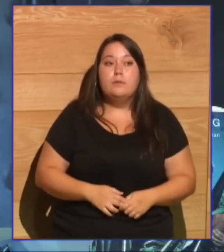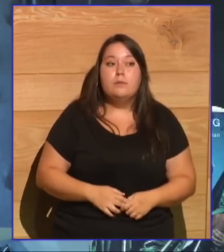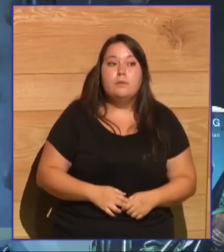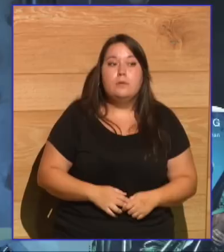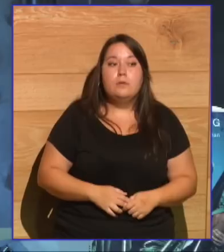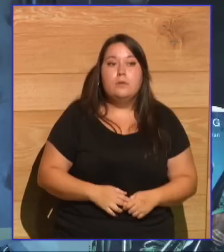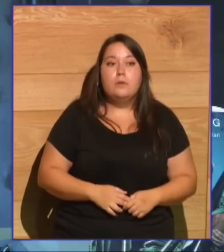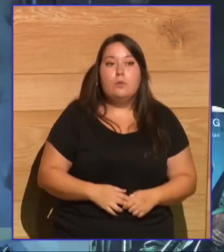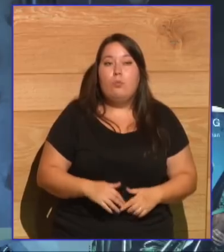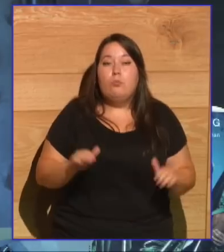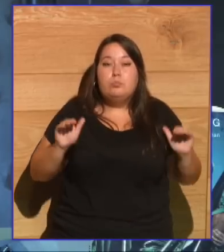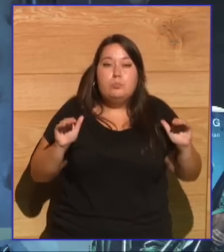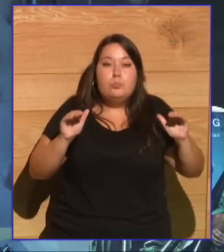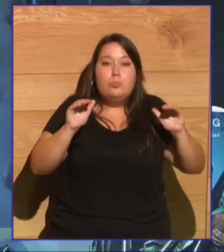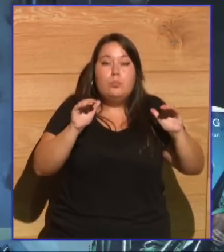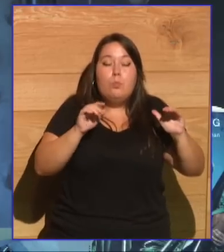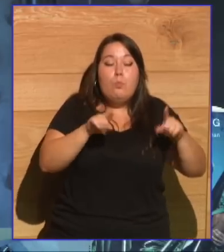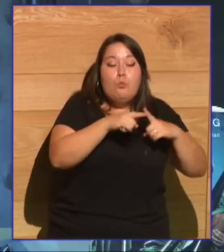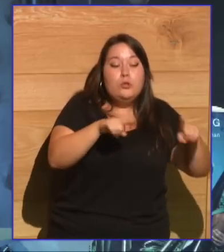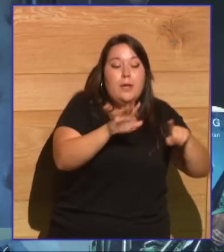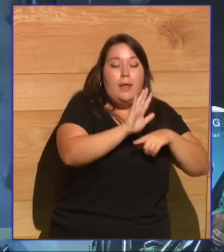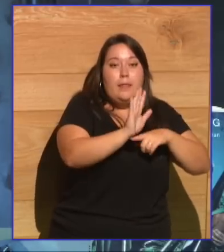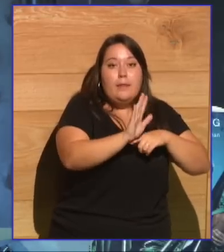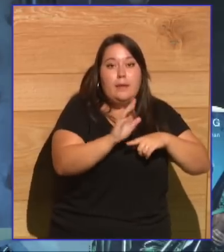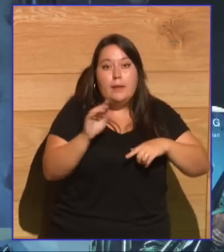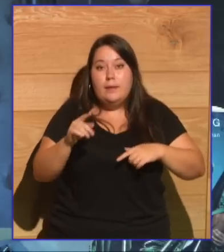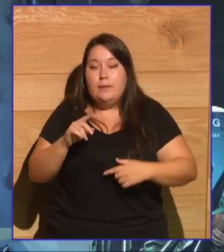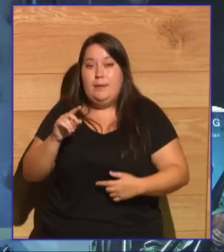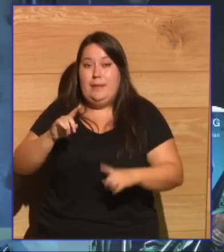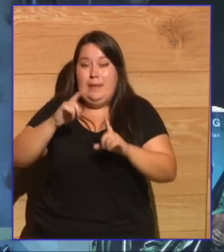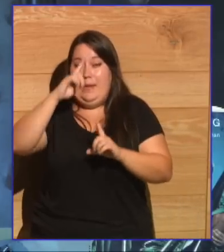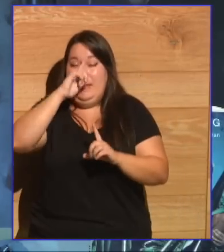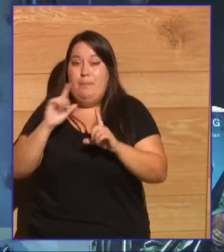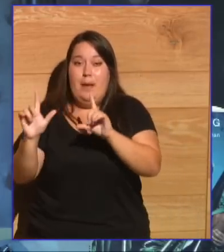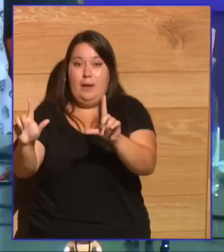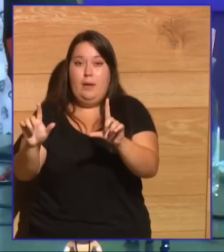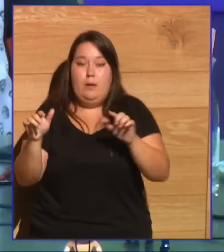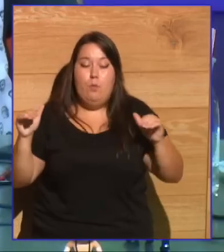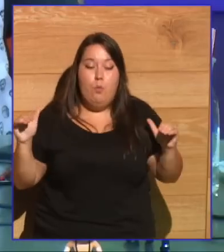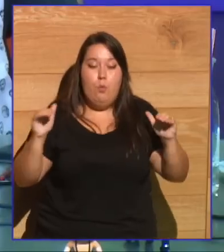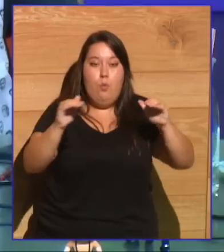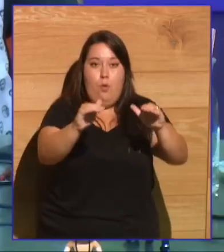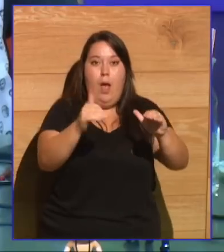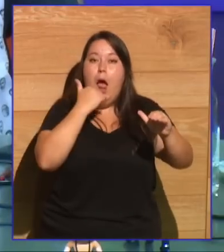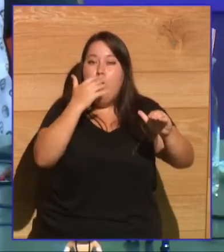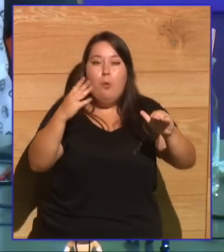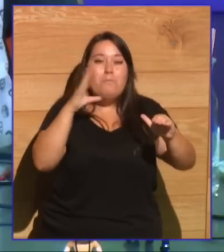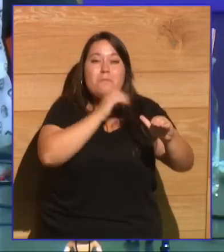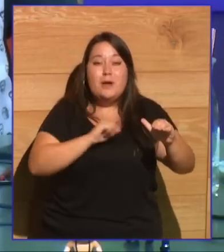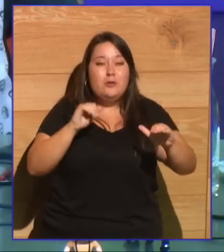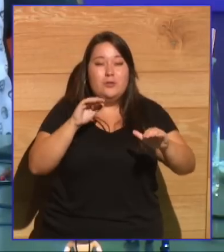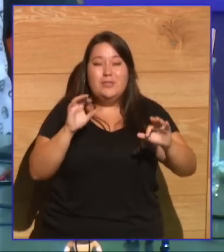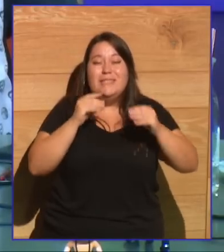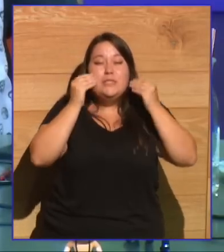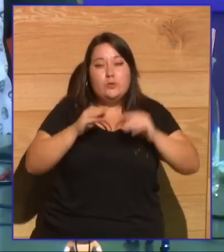de sincronía entre música de cine e imagen más prodigiosos de la historia más poderosa